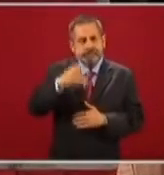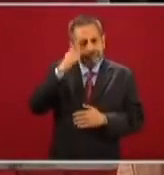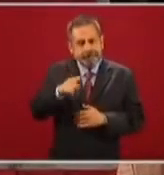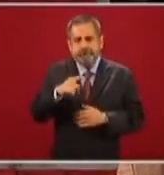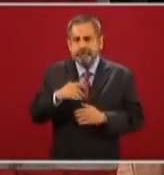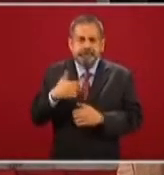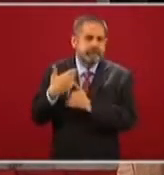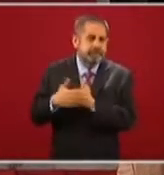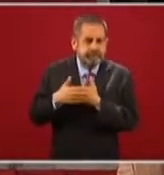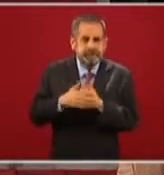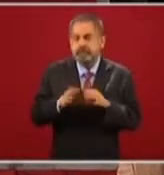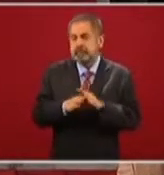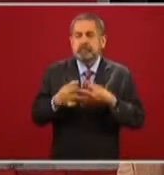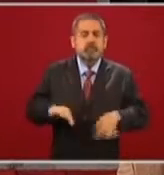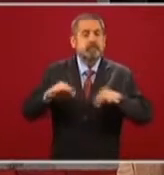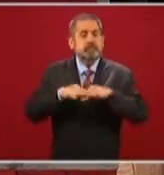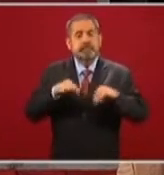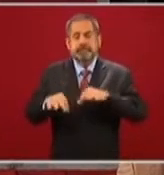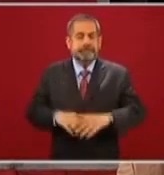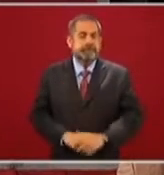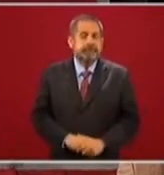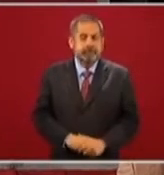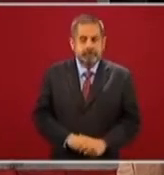cabo esta importante misión.